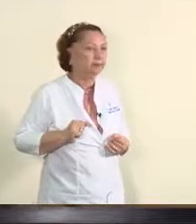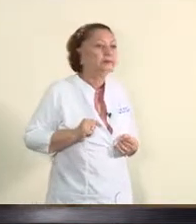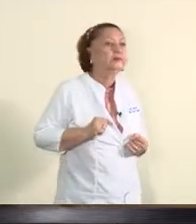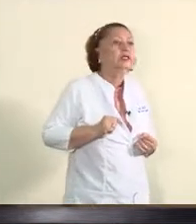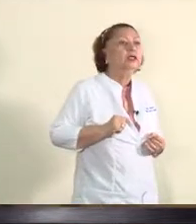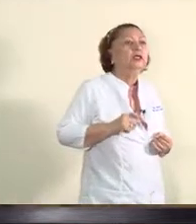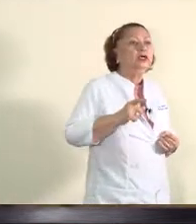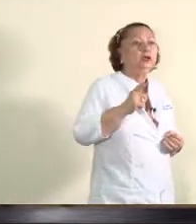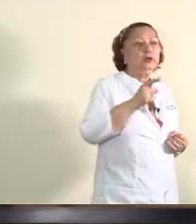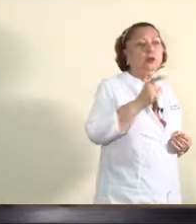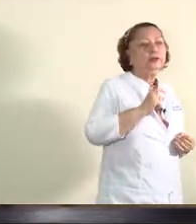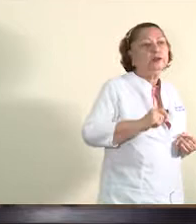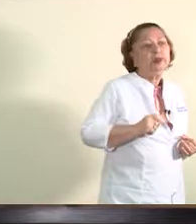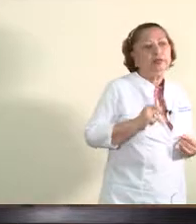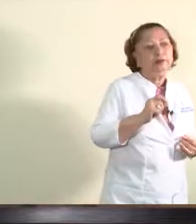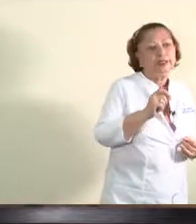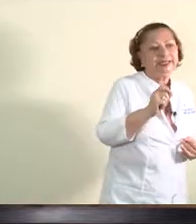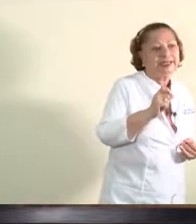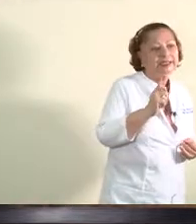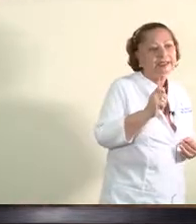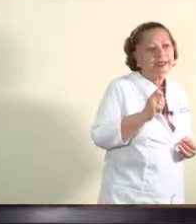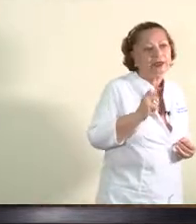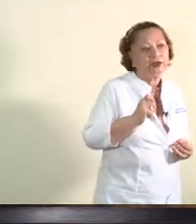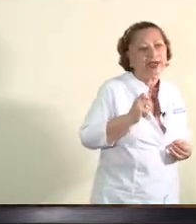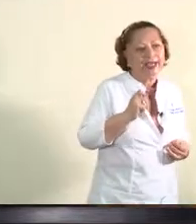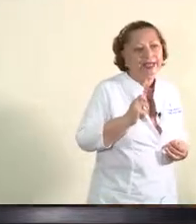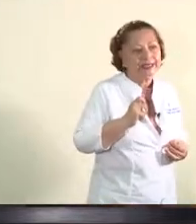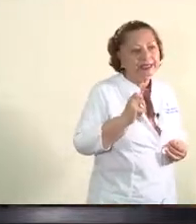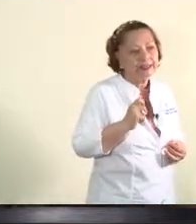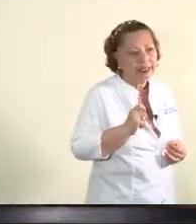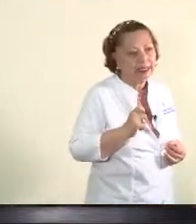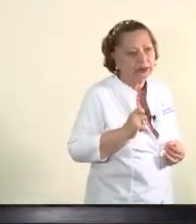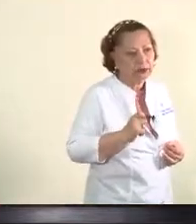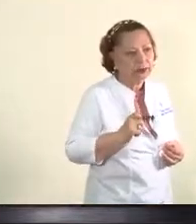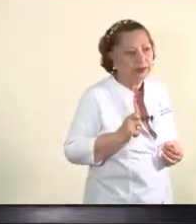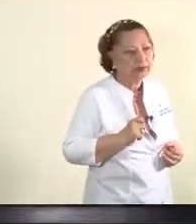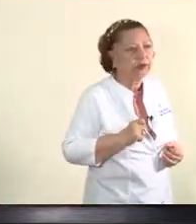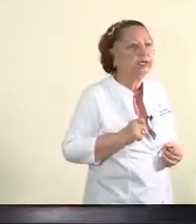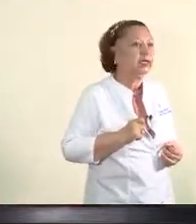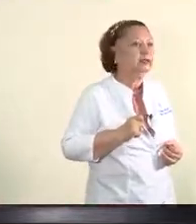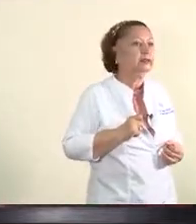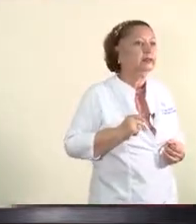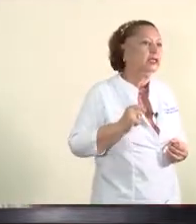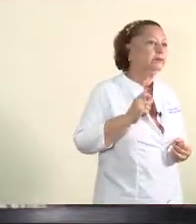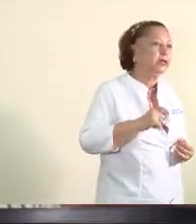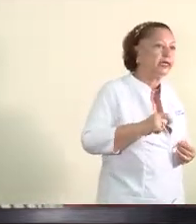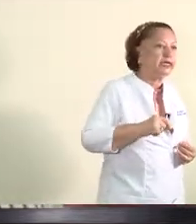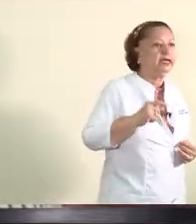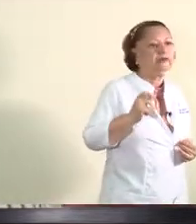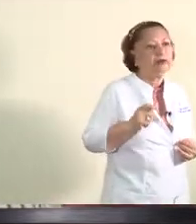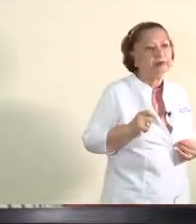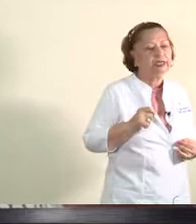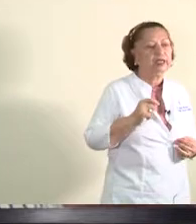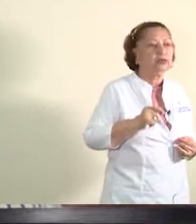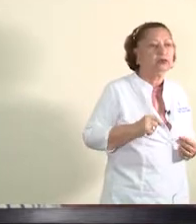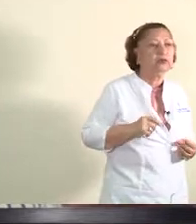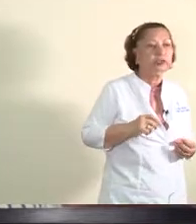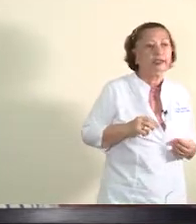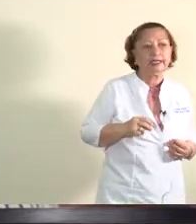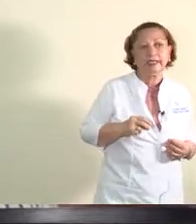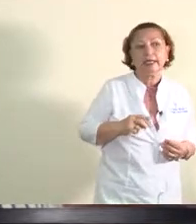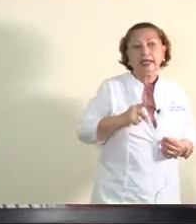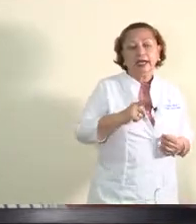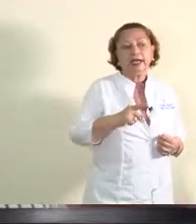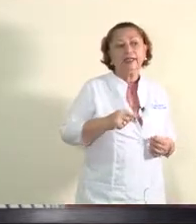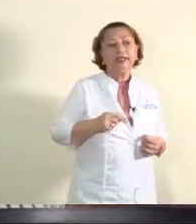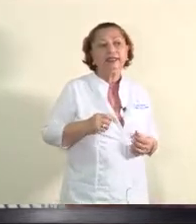les afecta. Cuando hablamos de reinserción e interacción personal, en pareja, familiar